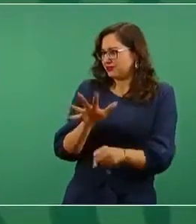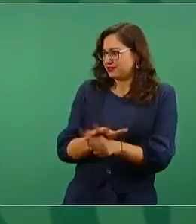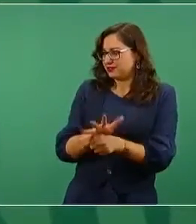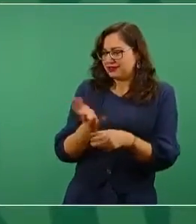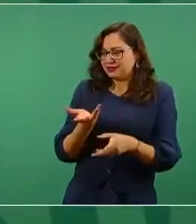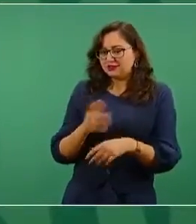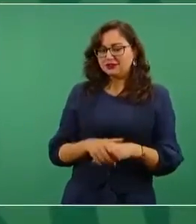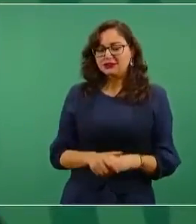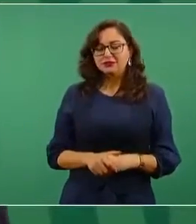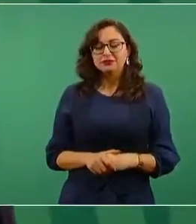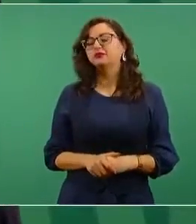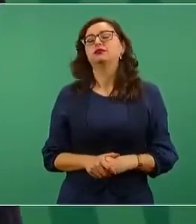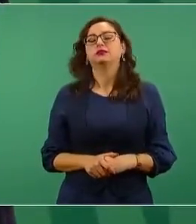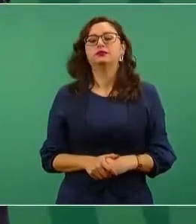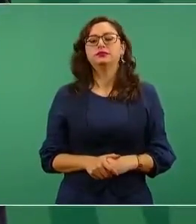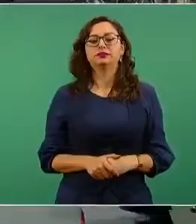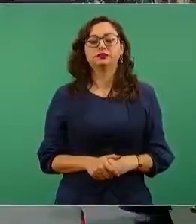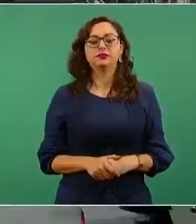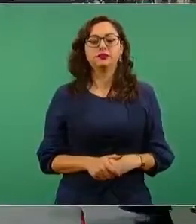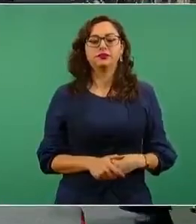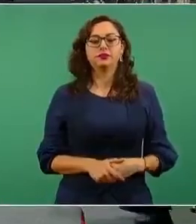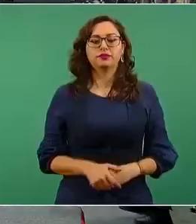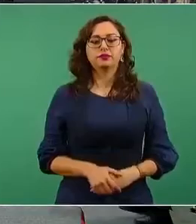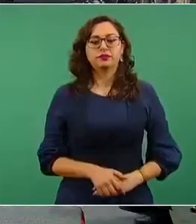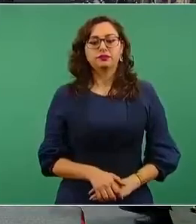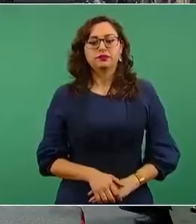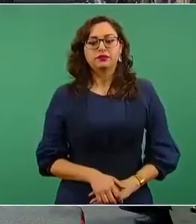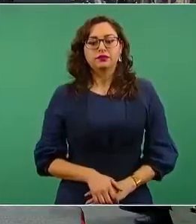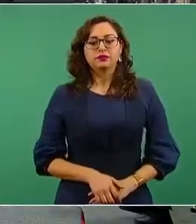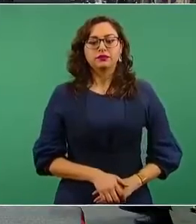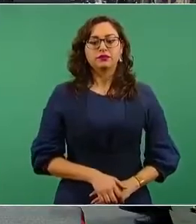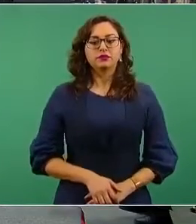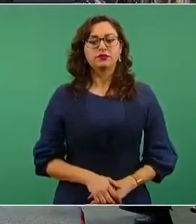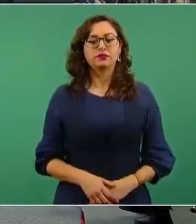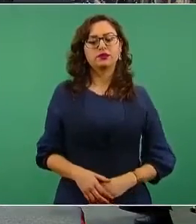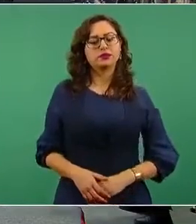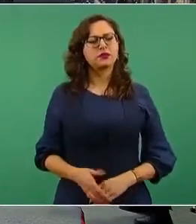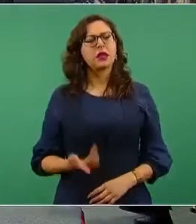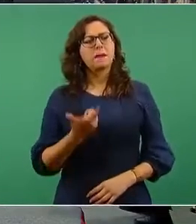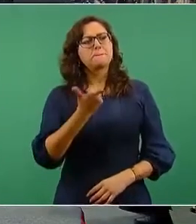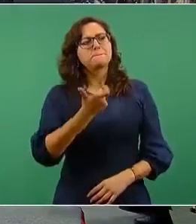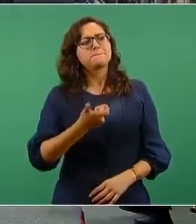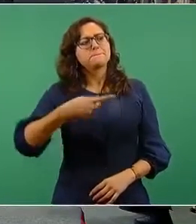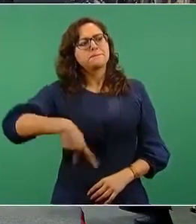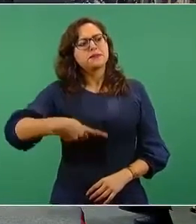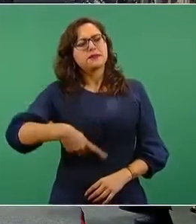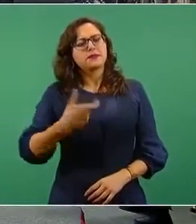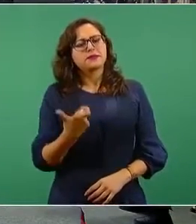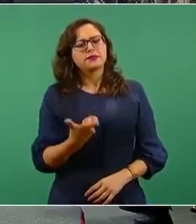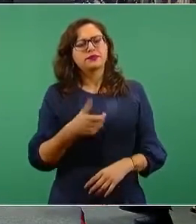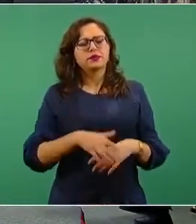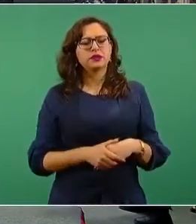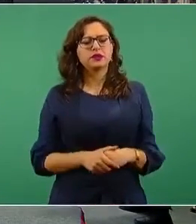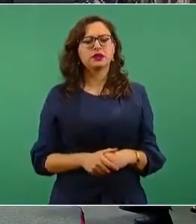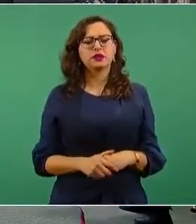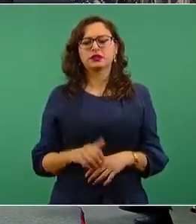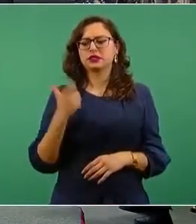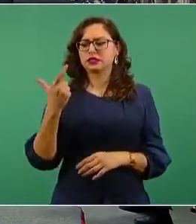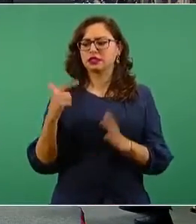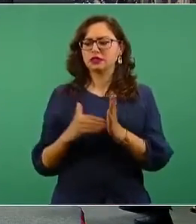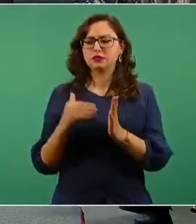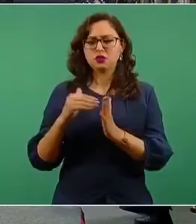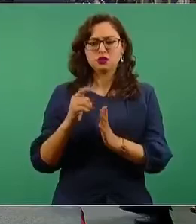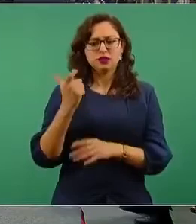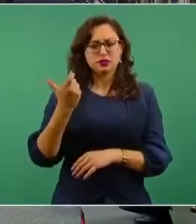la respuesta de Vitol, $350,000 en pesos. son 7 millones de